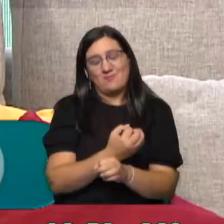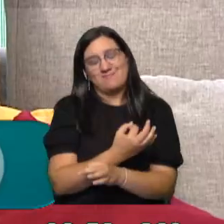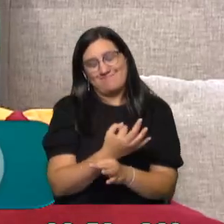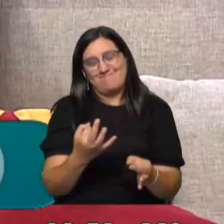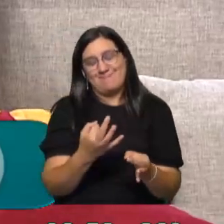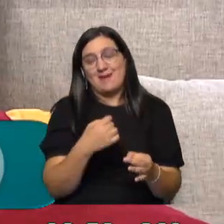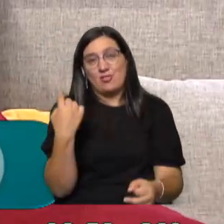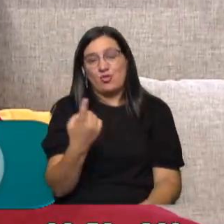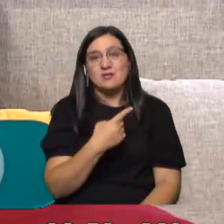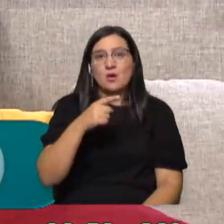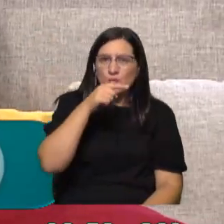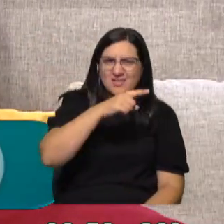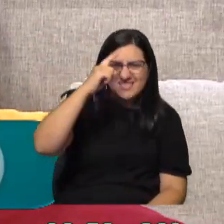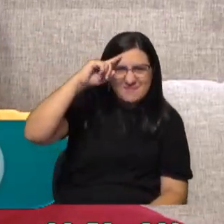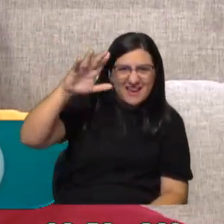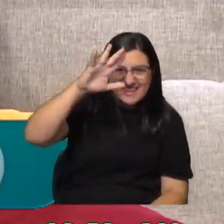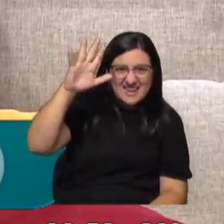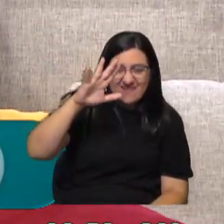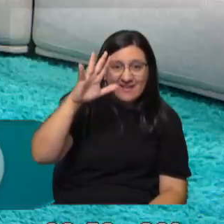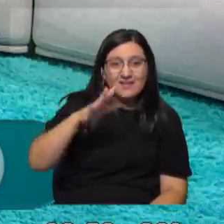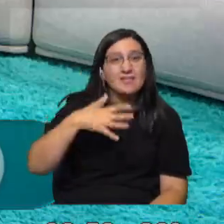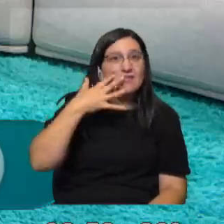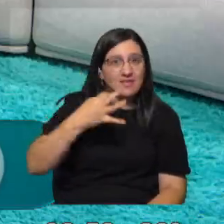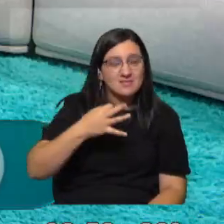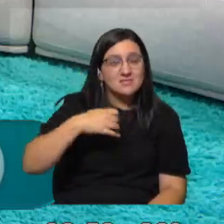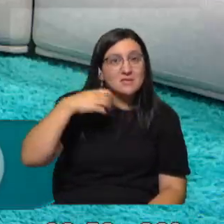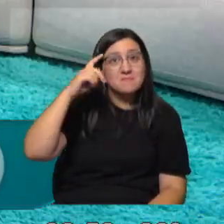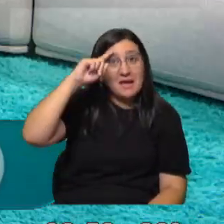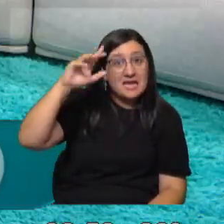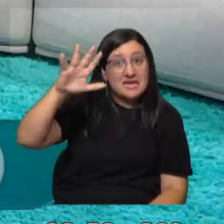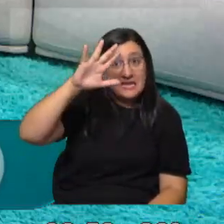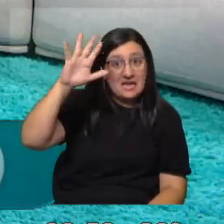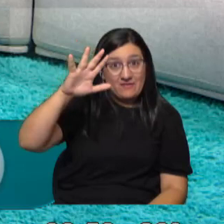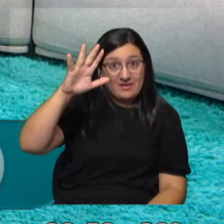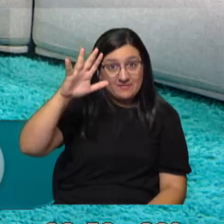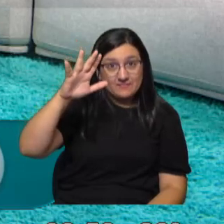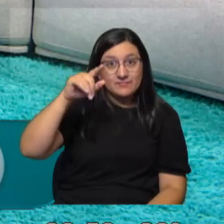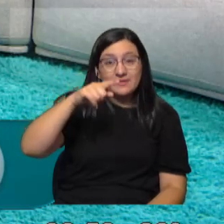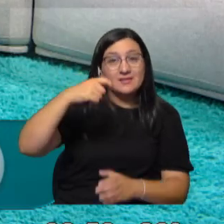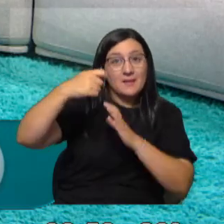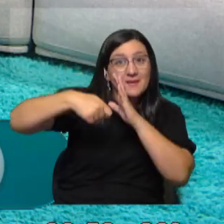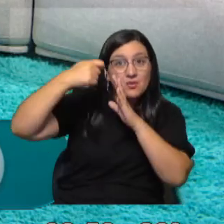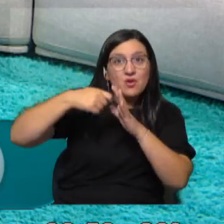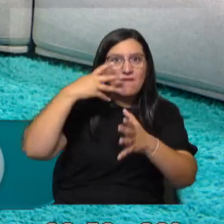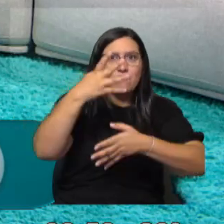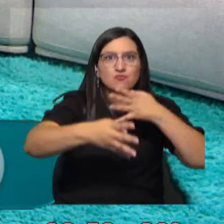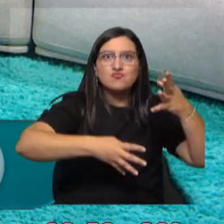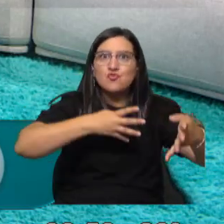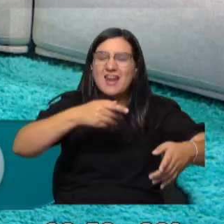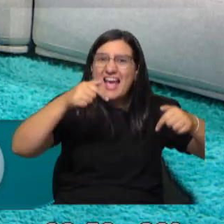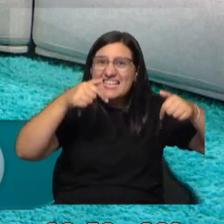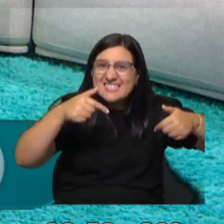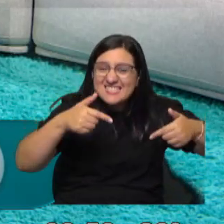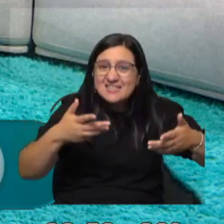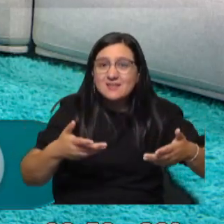para todos. Sí. ¿Se imaginaban que iba a pasar esto con la peli? De verdad. Porque nosotros que somos actores, nosotros los actores siempre estamos pensando, ay,